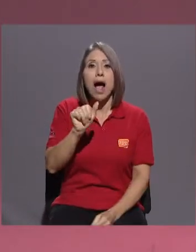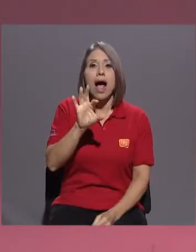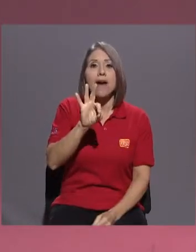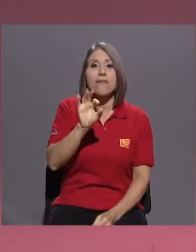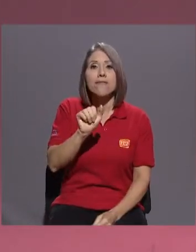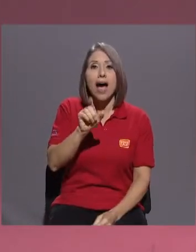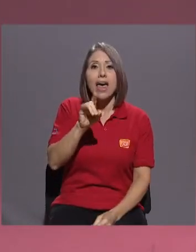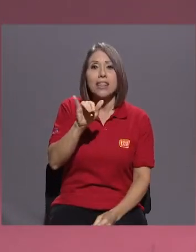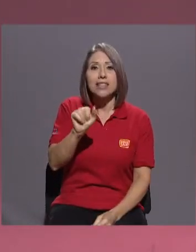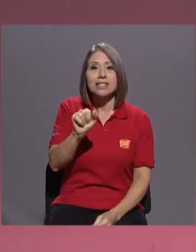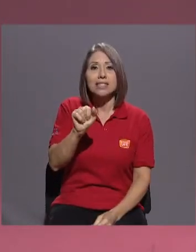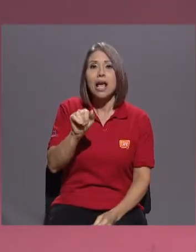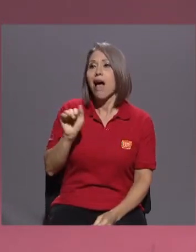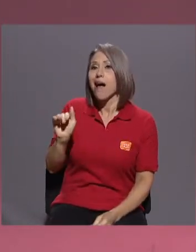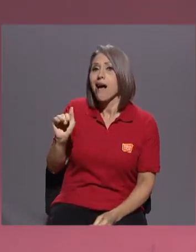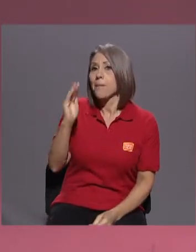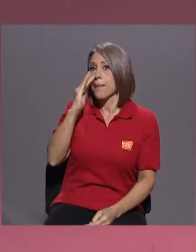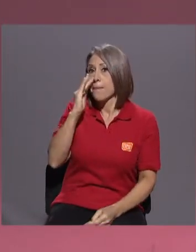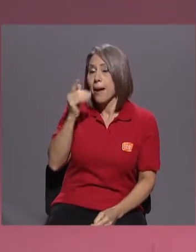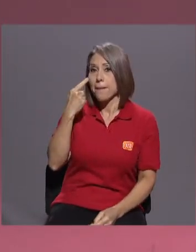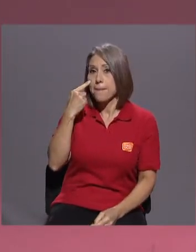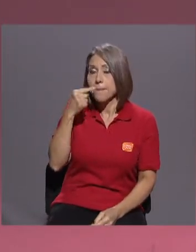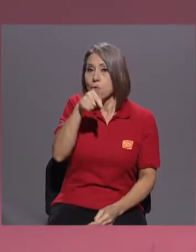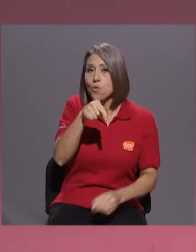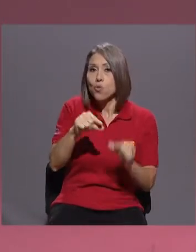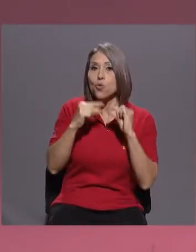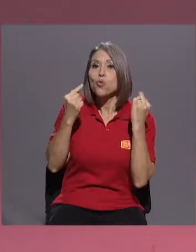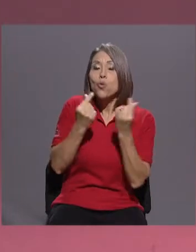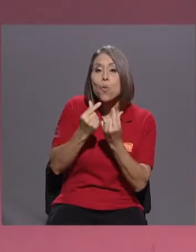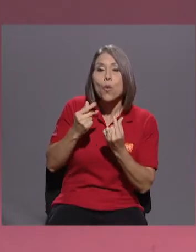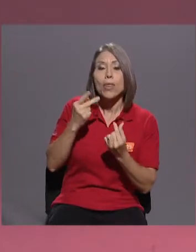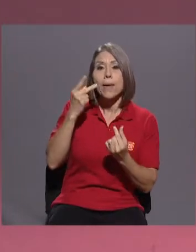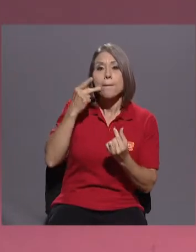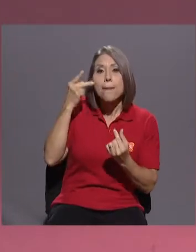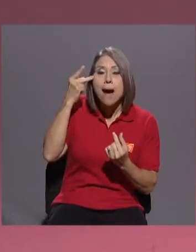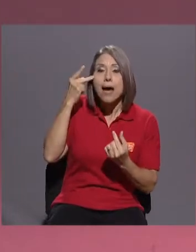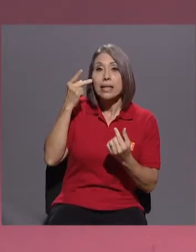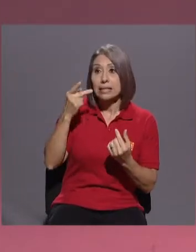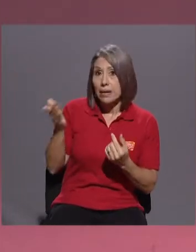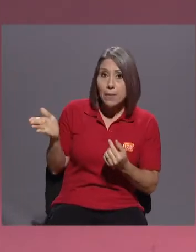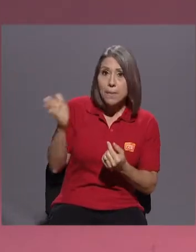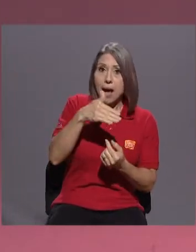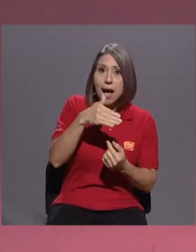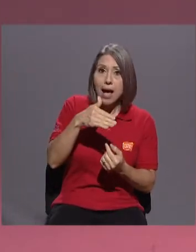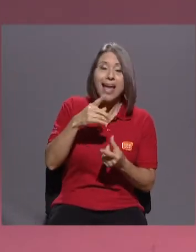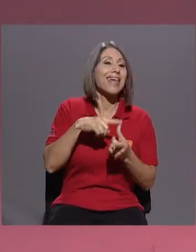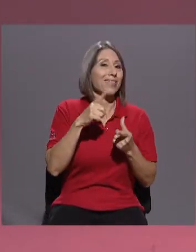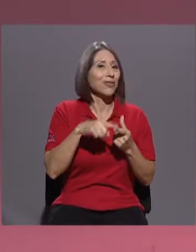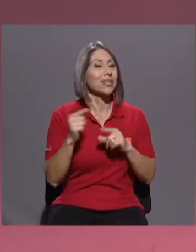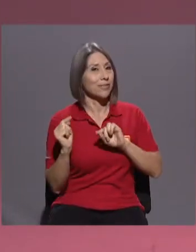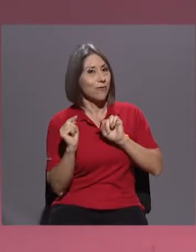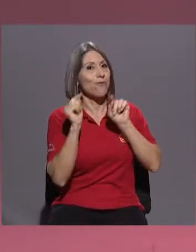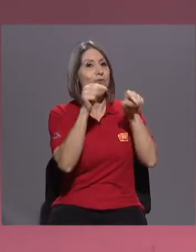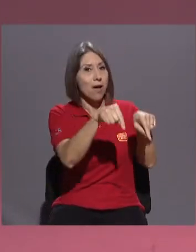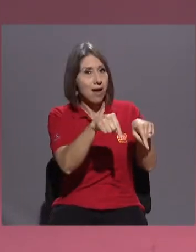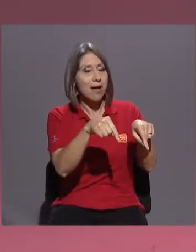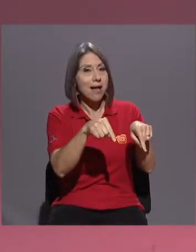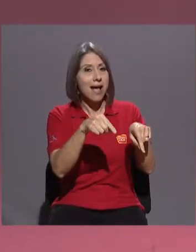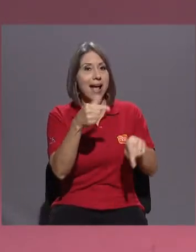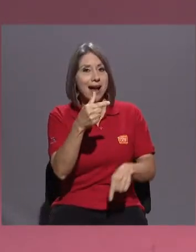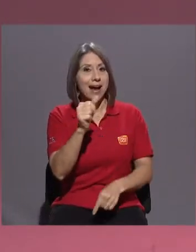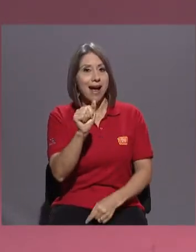dice Má Hay un grupo así Así de padres Dice Y madres Dice La llevo Entonces Me llevó a Gafaris